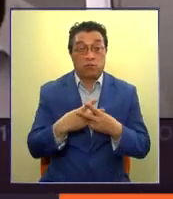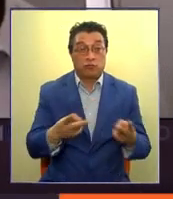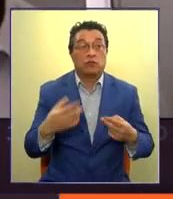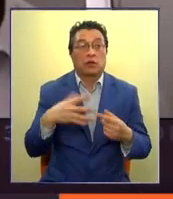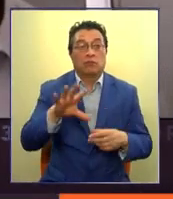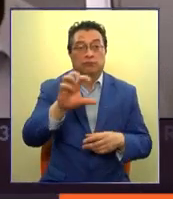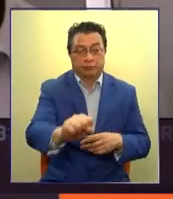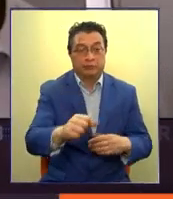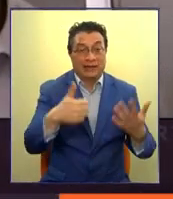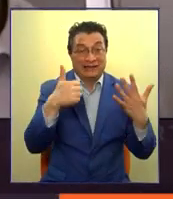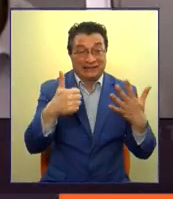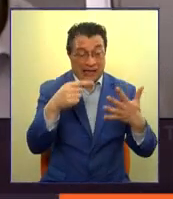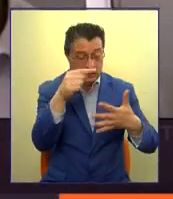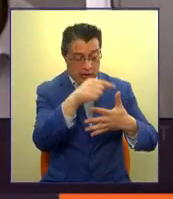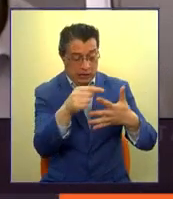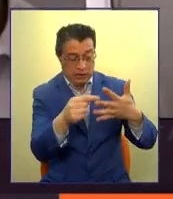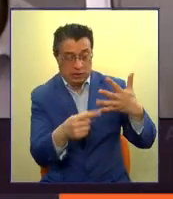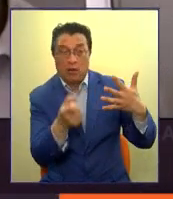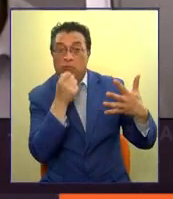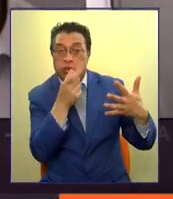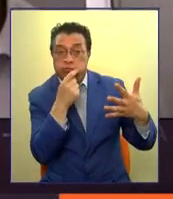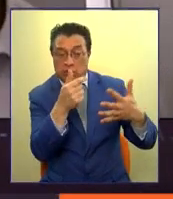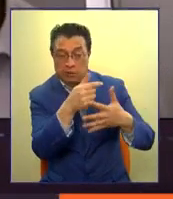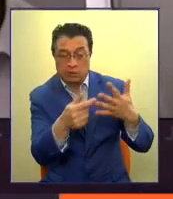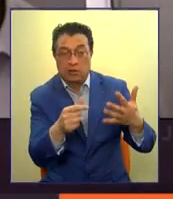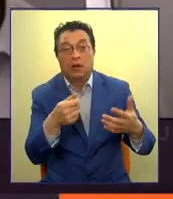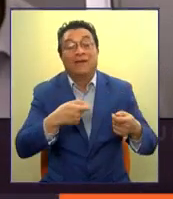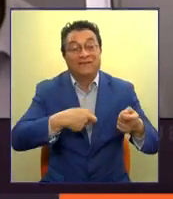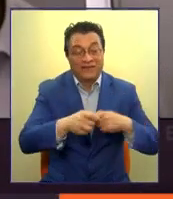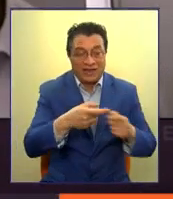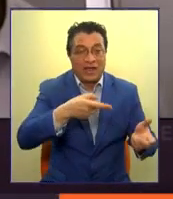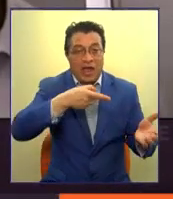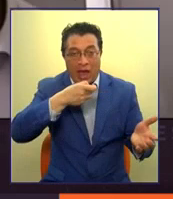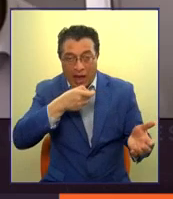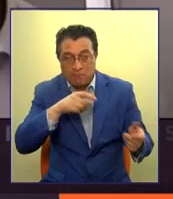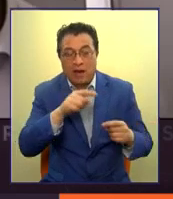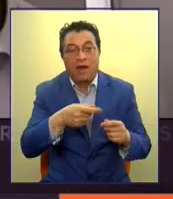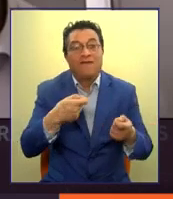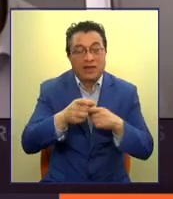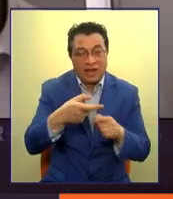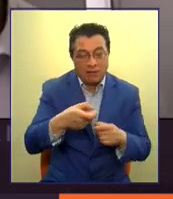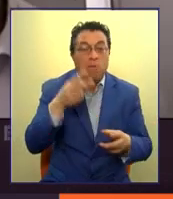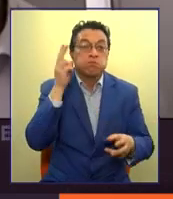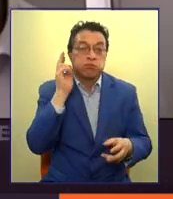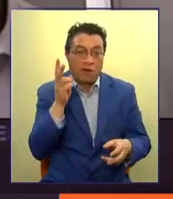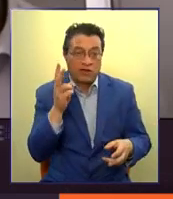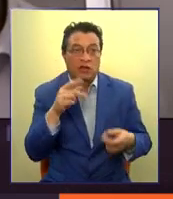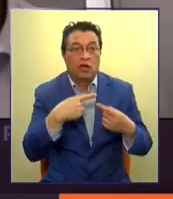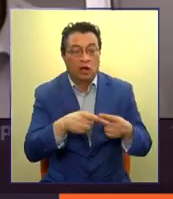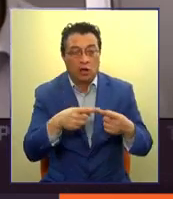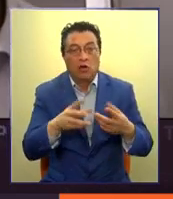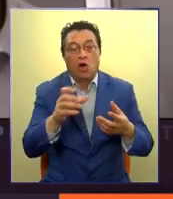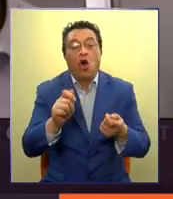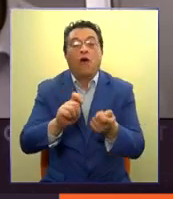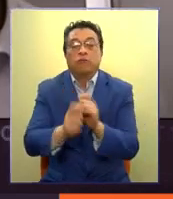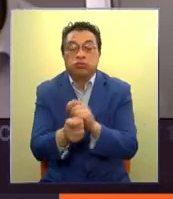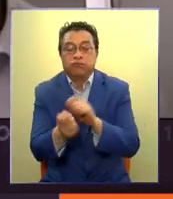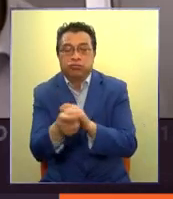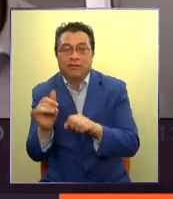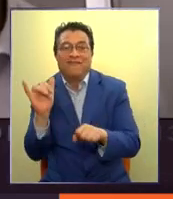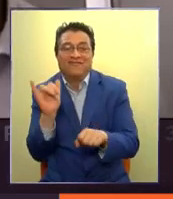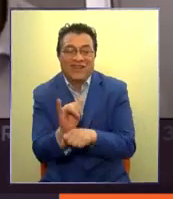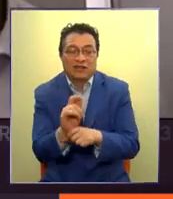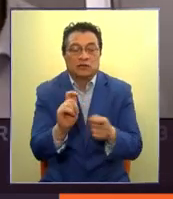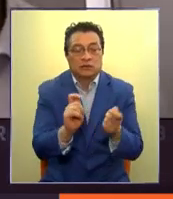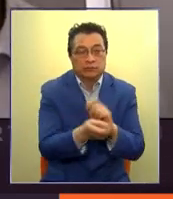aproximadamente por 6 delitos distintos, los cuales destacamos tráfico de armas convencionales, tráfico de armas prohibidas, que son estas armas de fuego adoptadas, tráfico de